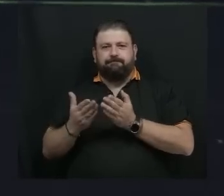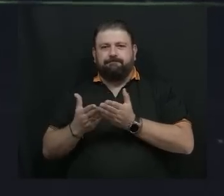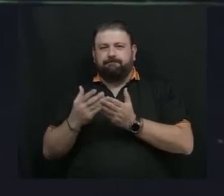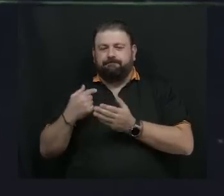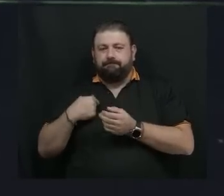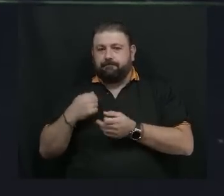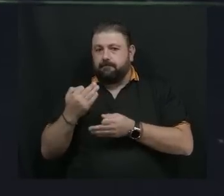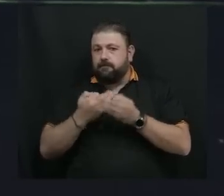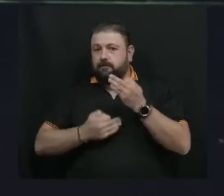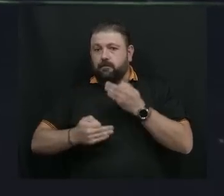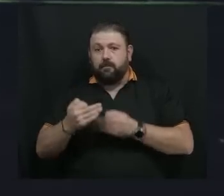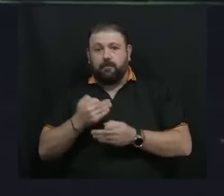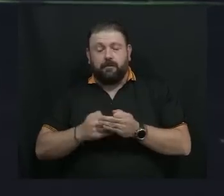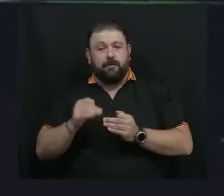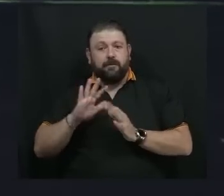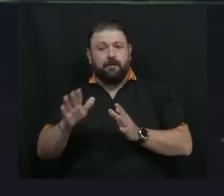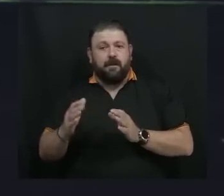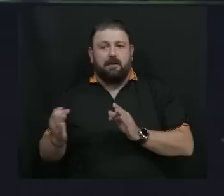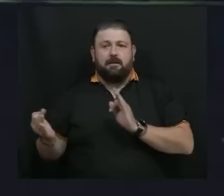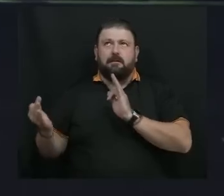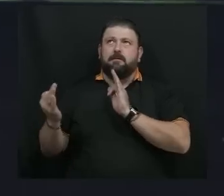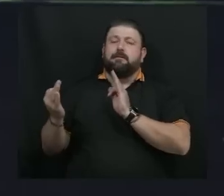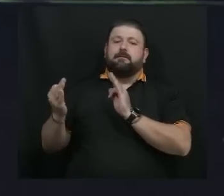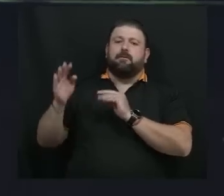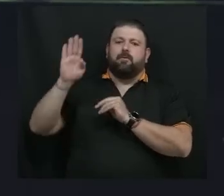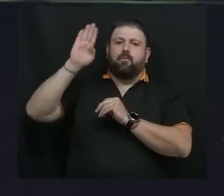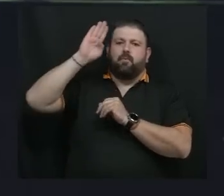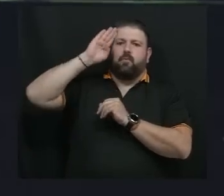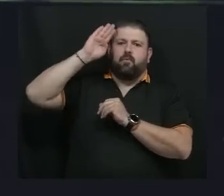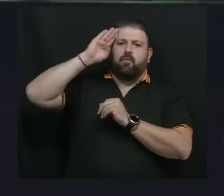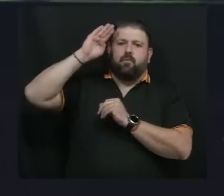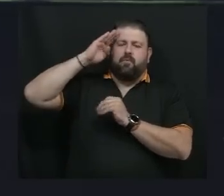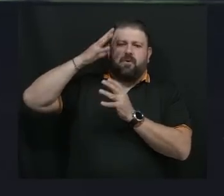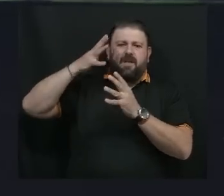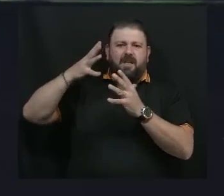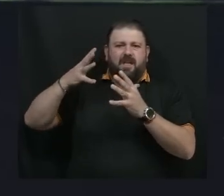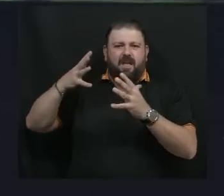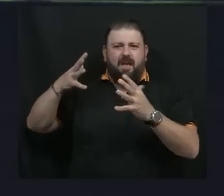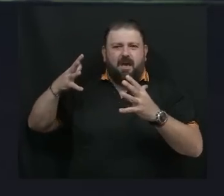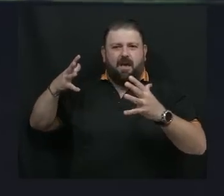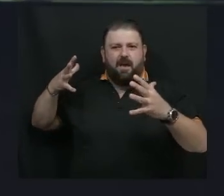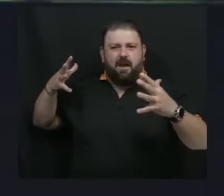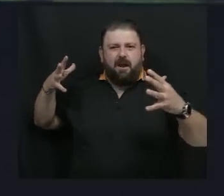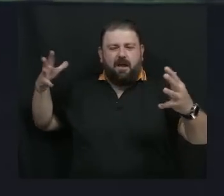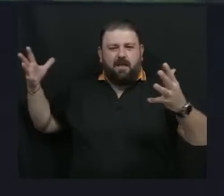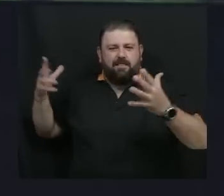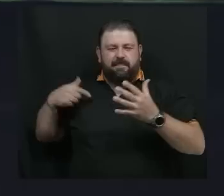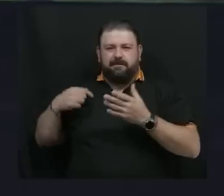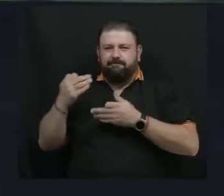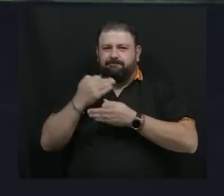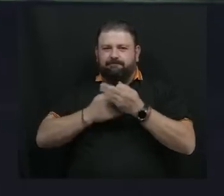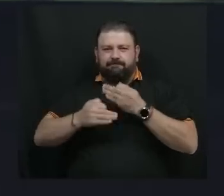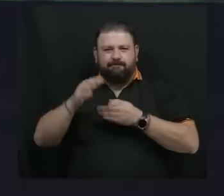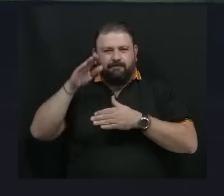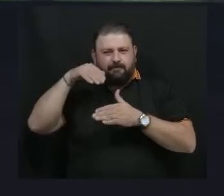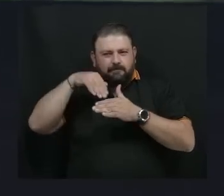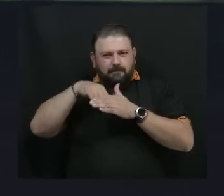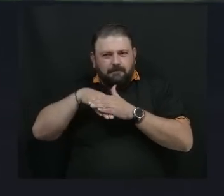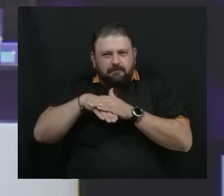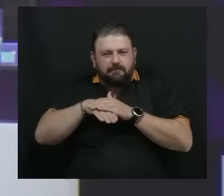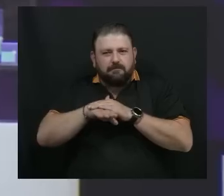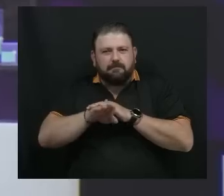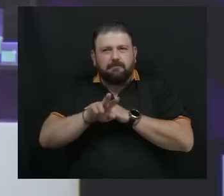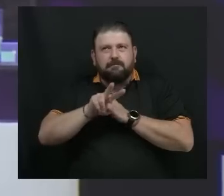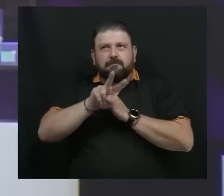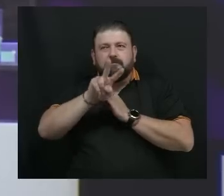Dios, el barco estaba al frente y yo veía un edificio. Luego entrar al barco y decir foto, y estamos en el barco y